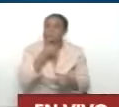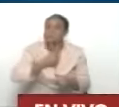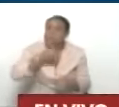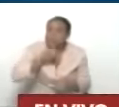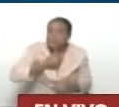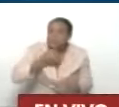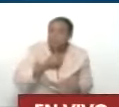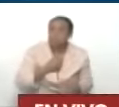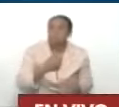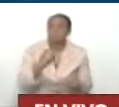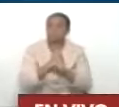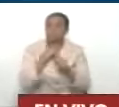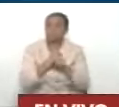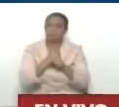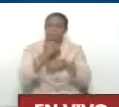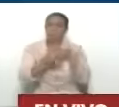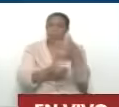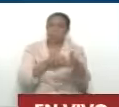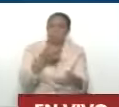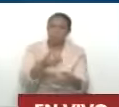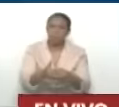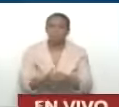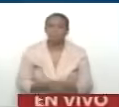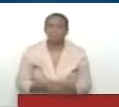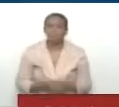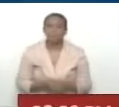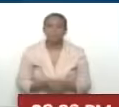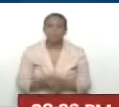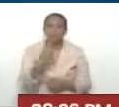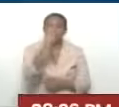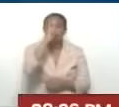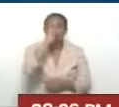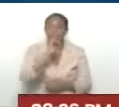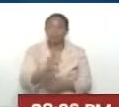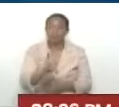empeñados en llevar adelante. 2 años,